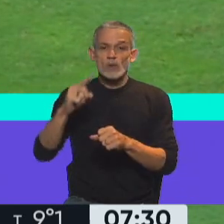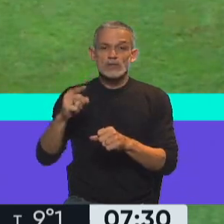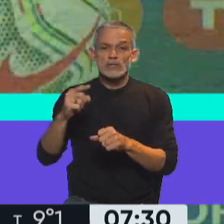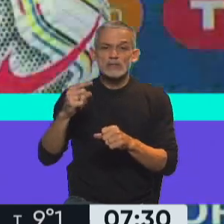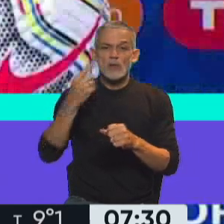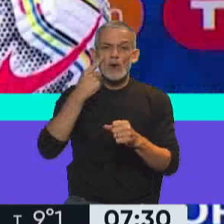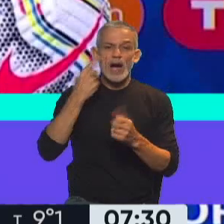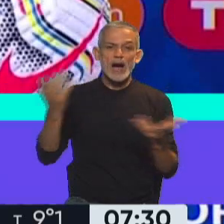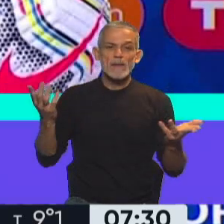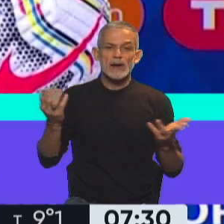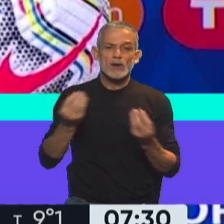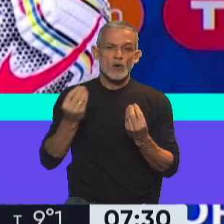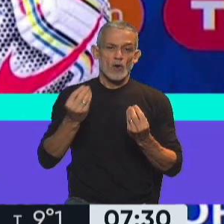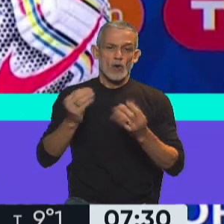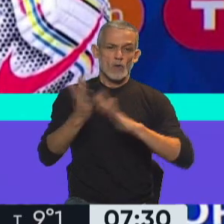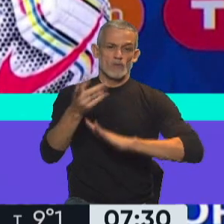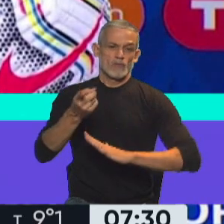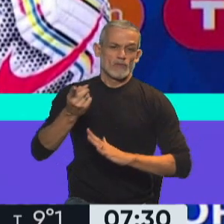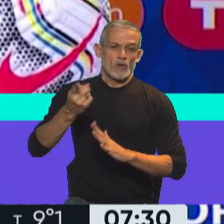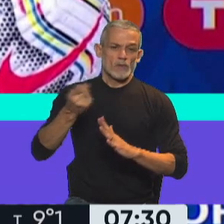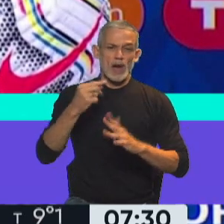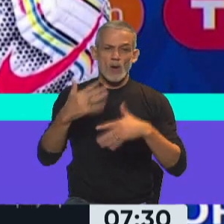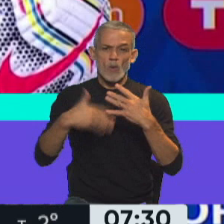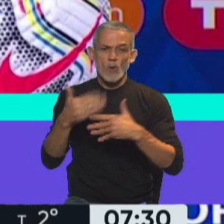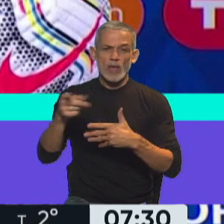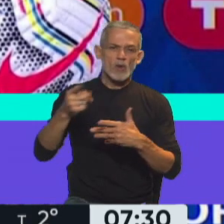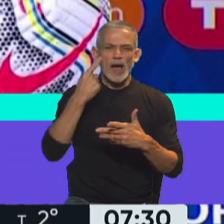están, cómo están, y a partir de ahí sí